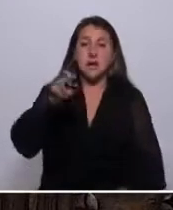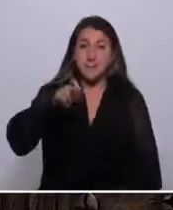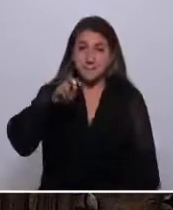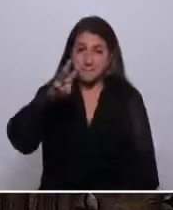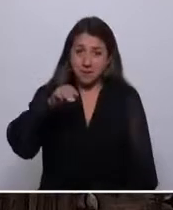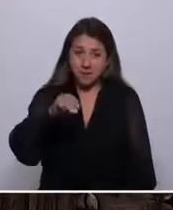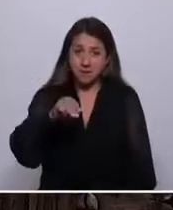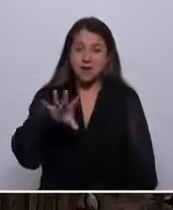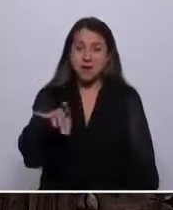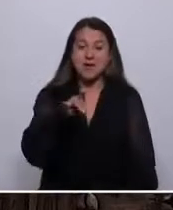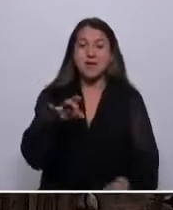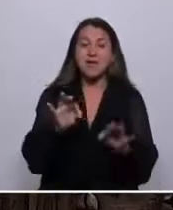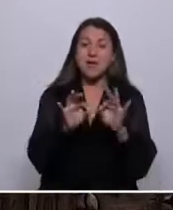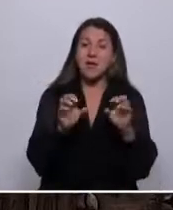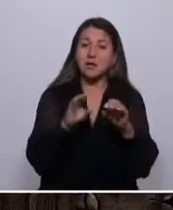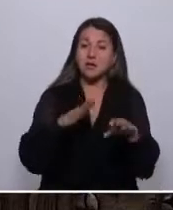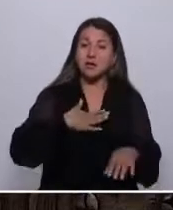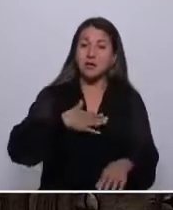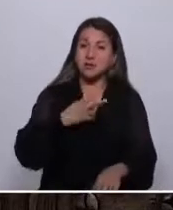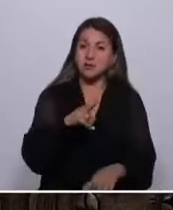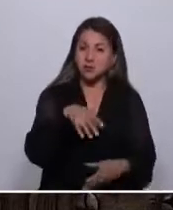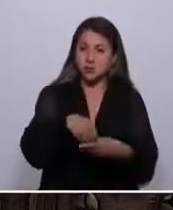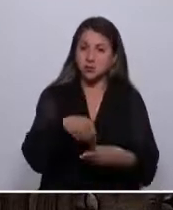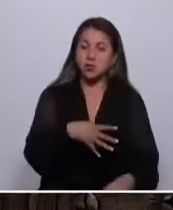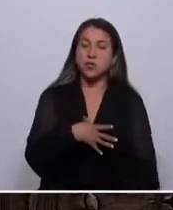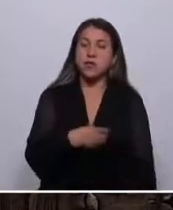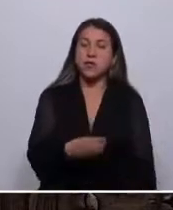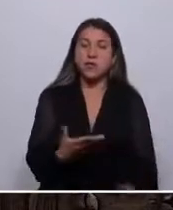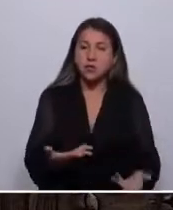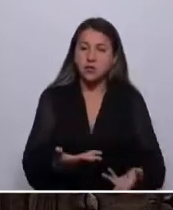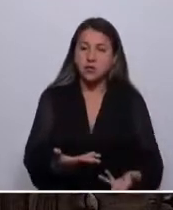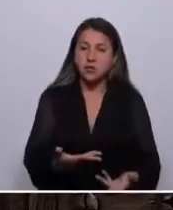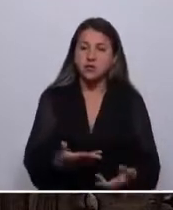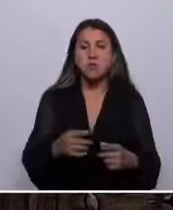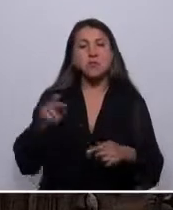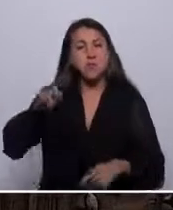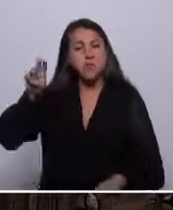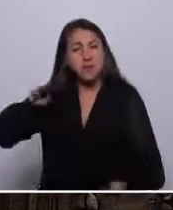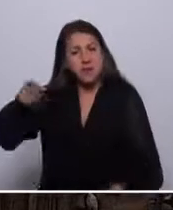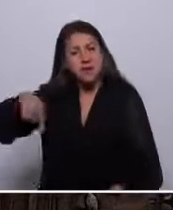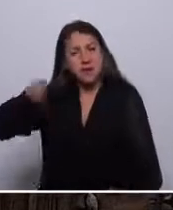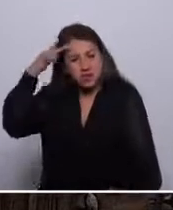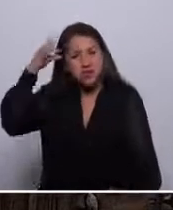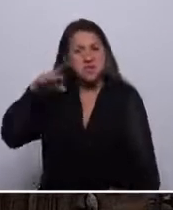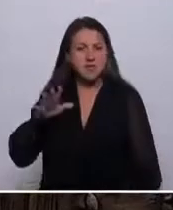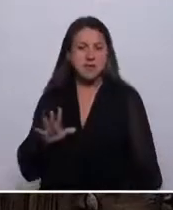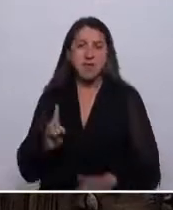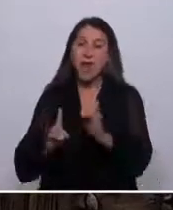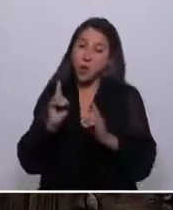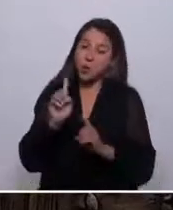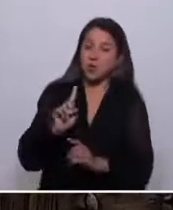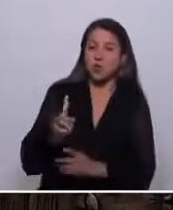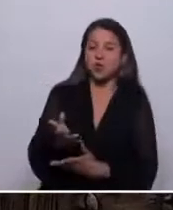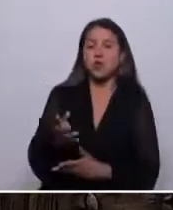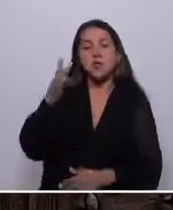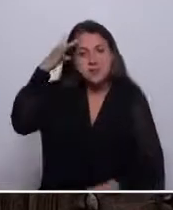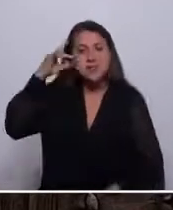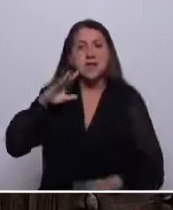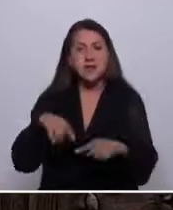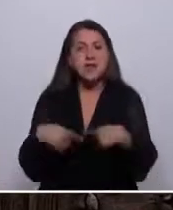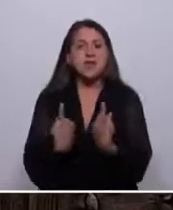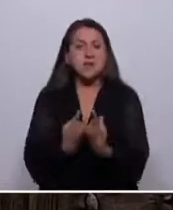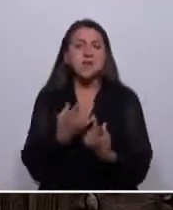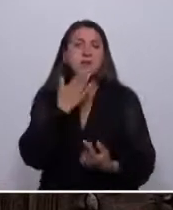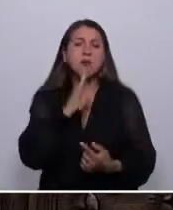el elegir la educación que quieren para sus hijos, porque ¿quién más que los padres, salvo algunas excepciones, sabemos lo que es mejor